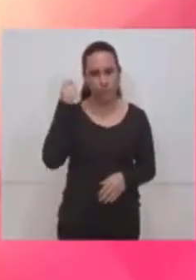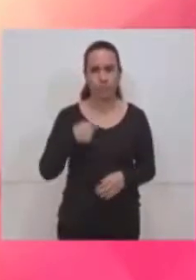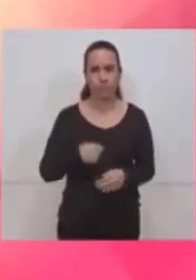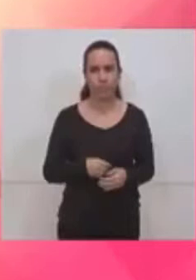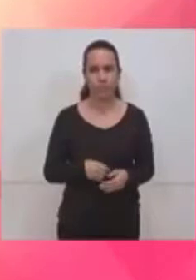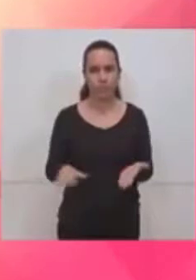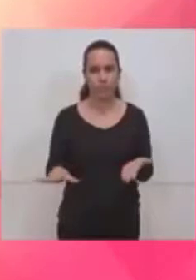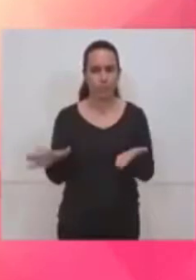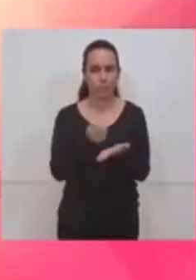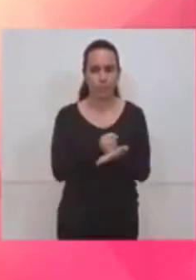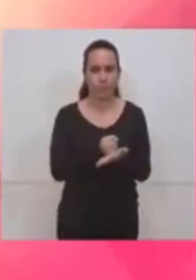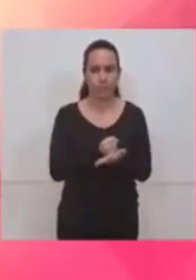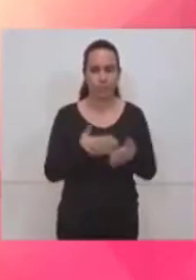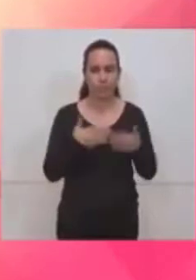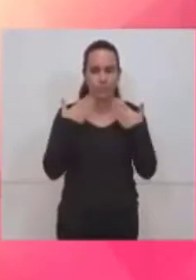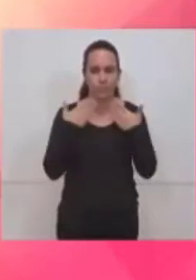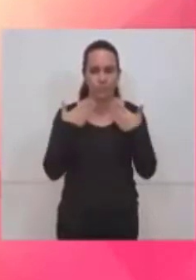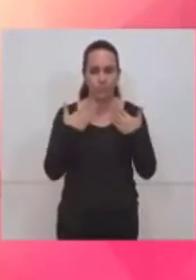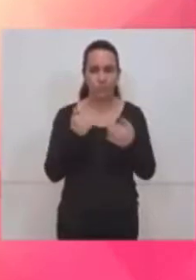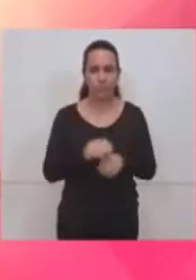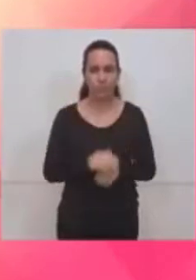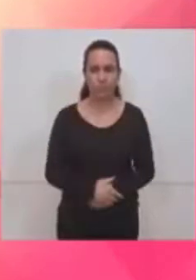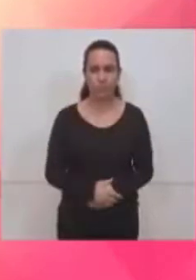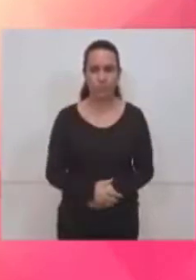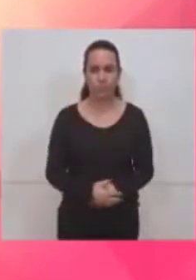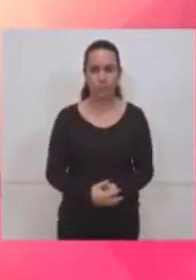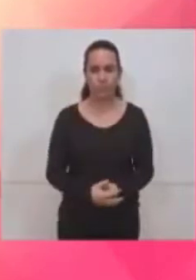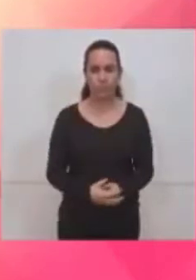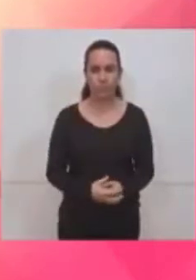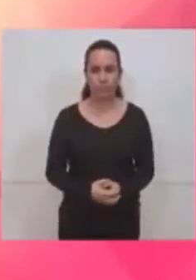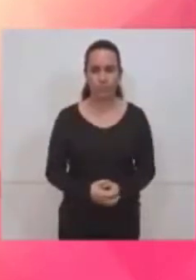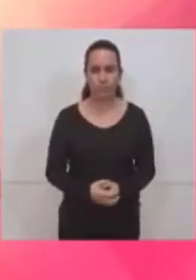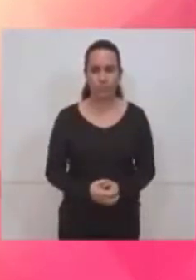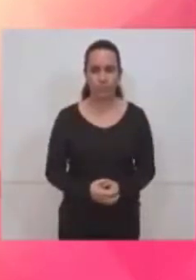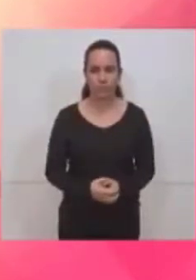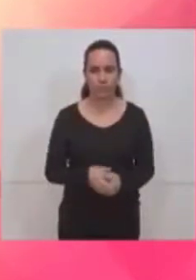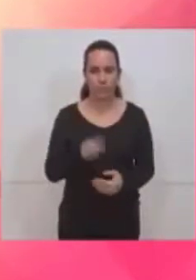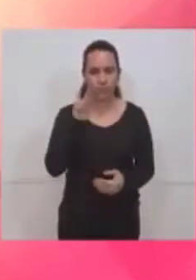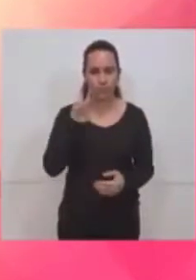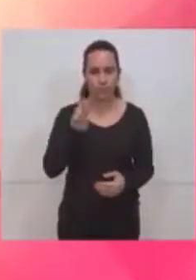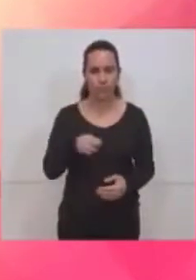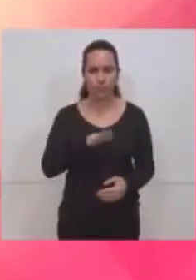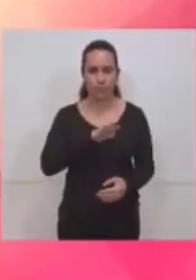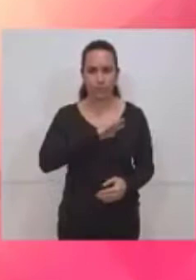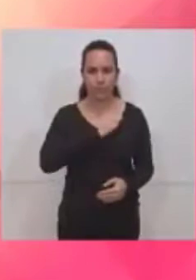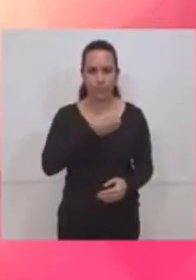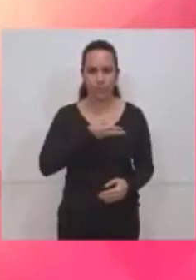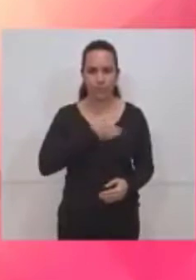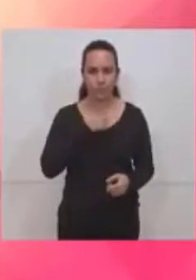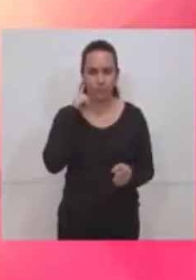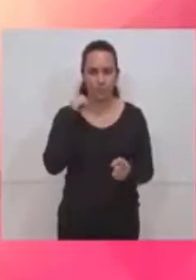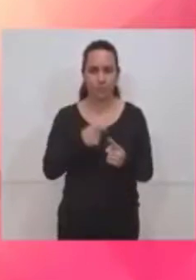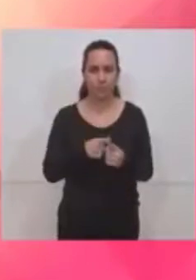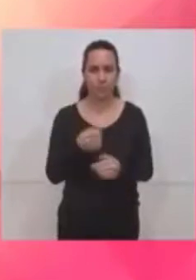Muchas gracias y bueno, nos vemos mañana para terminar el congreso. Chao.